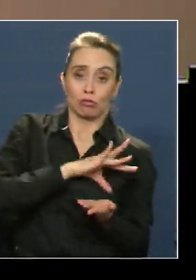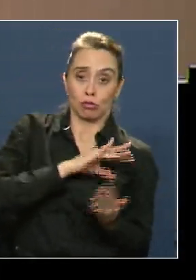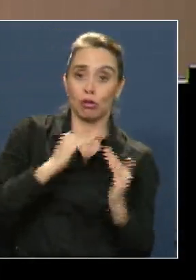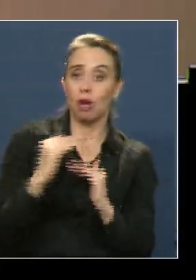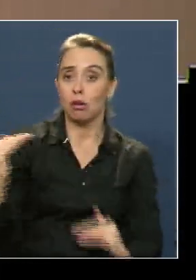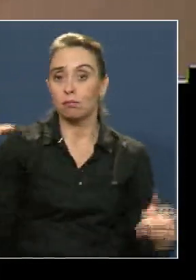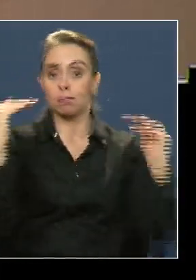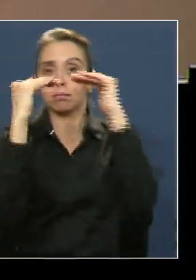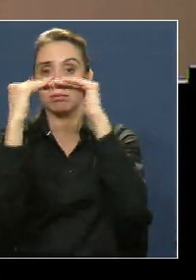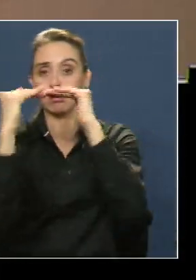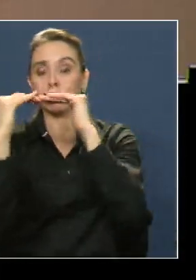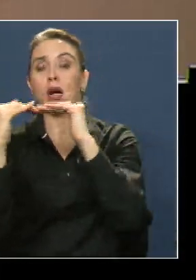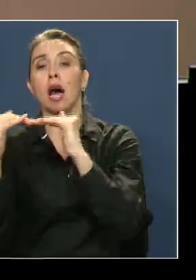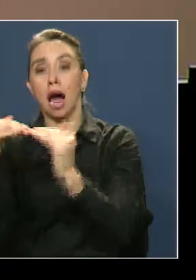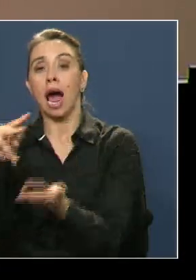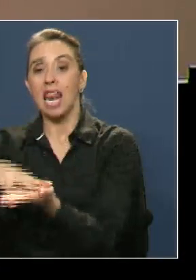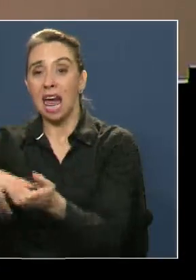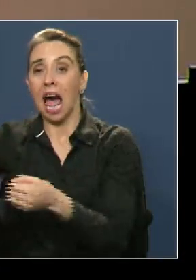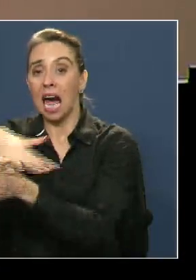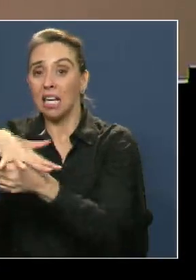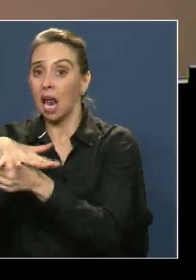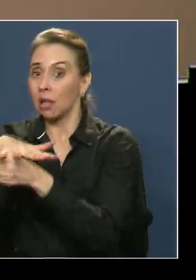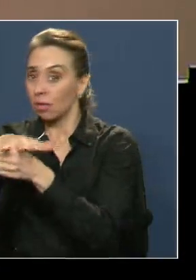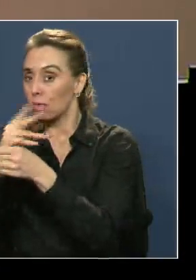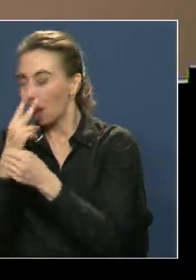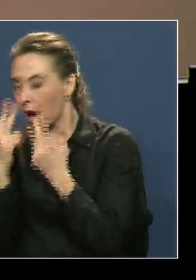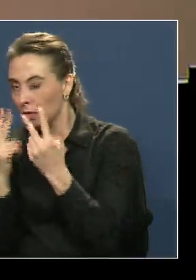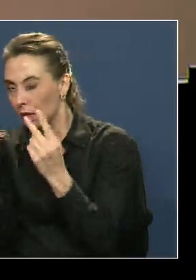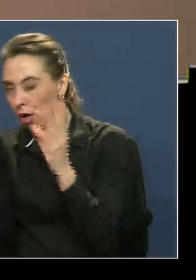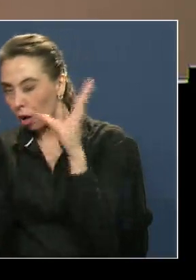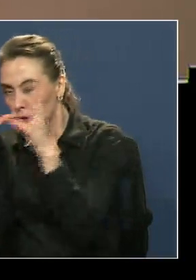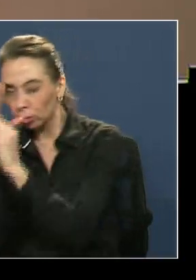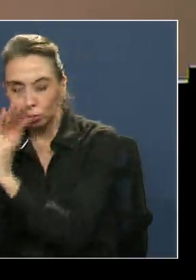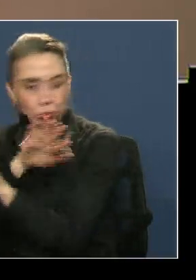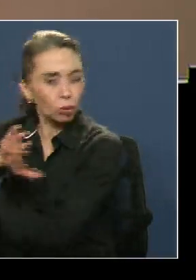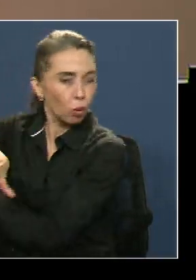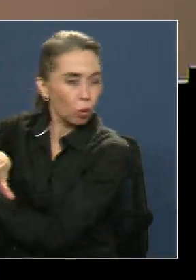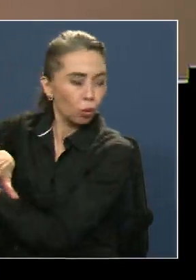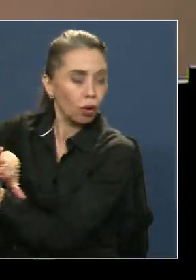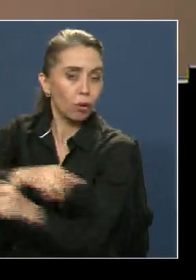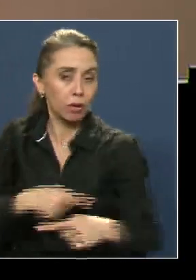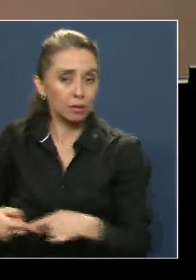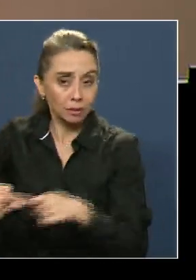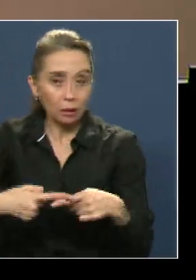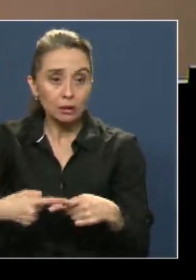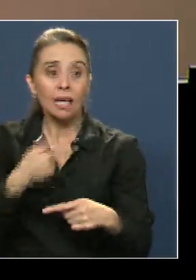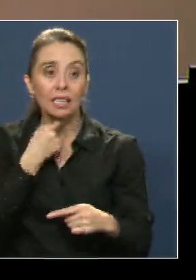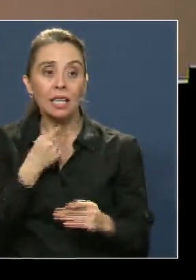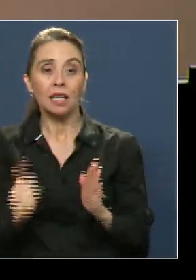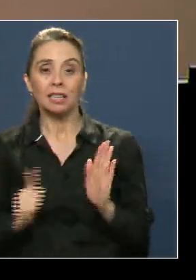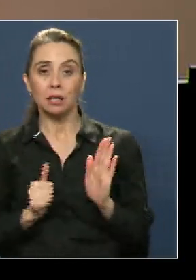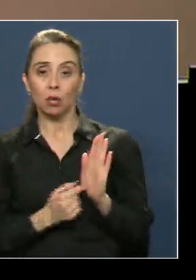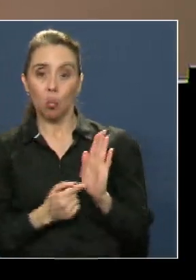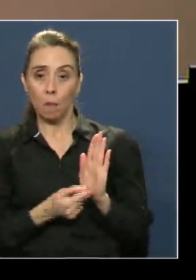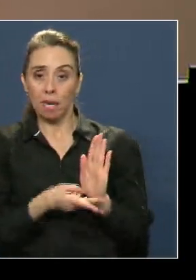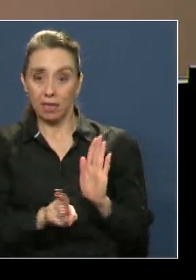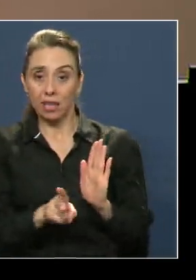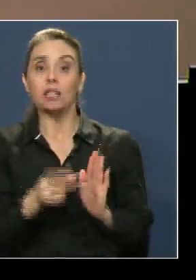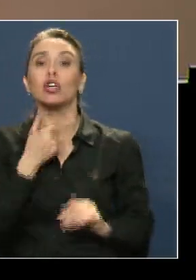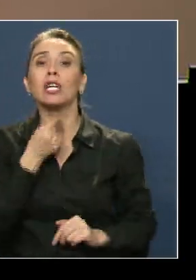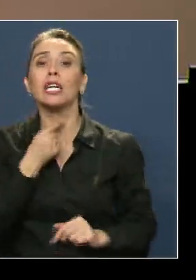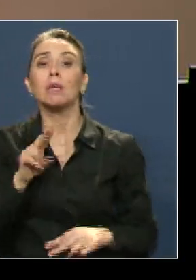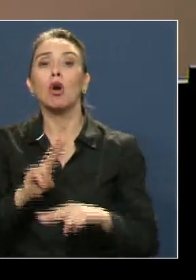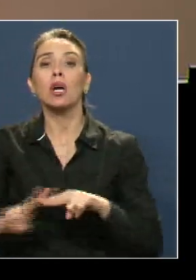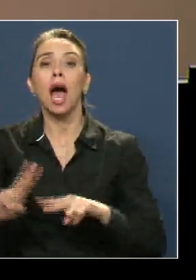realidades oscuras también de esta sociedad. Buscamos no solo la aplicación del derecho, buscamos que se haga